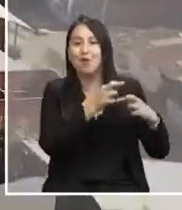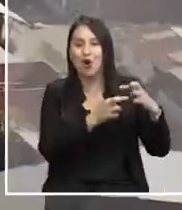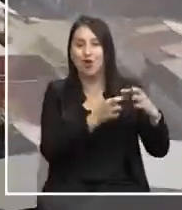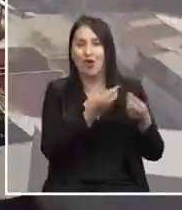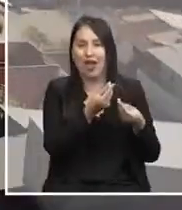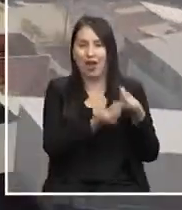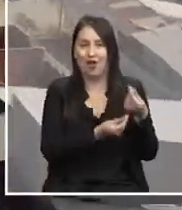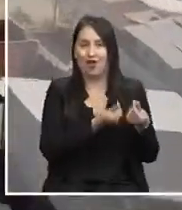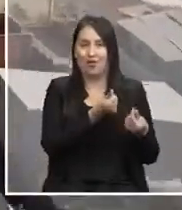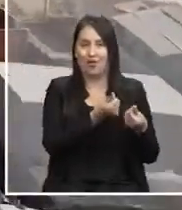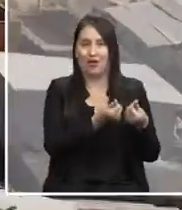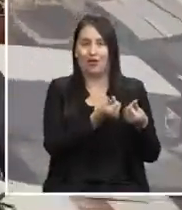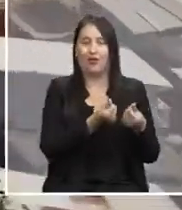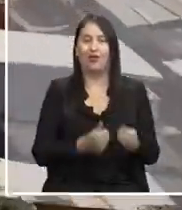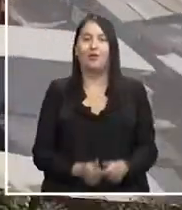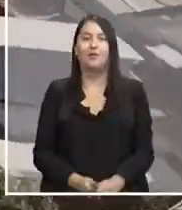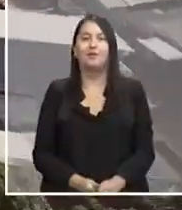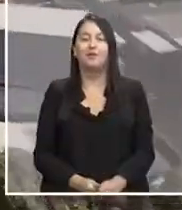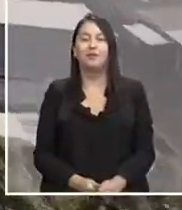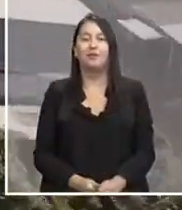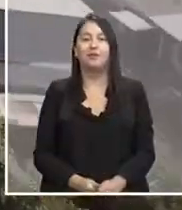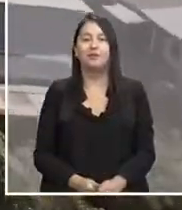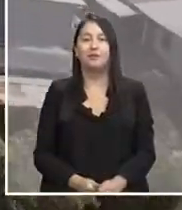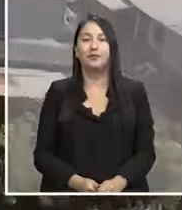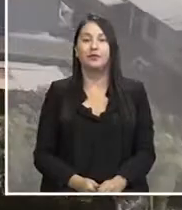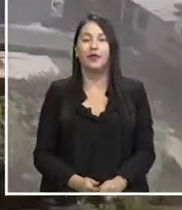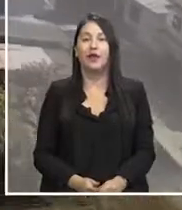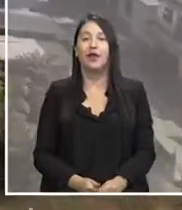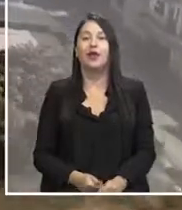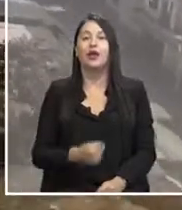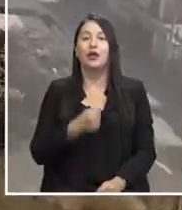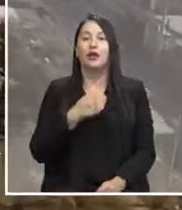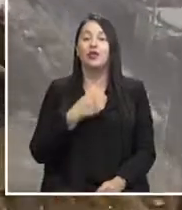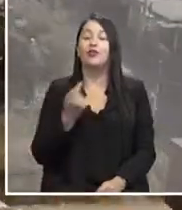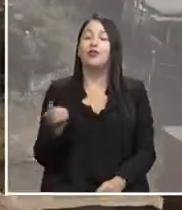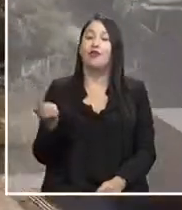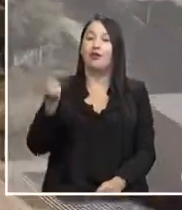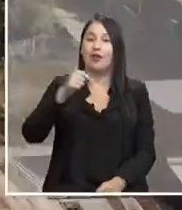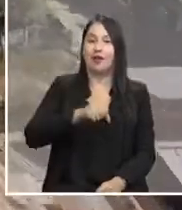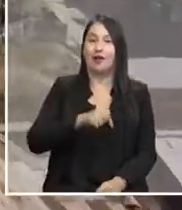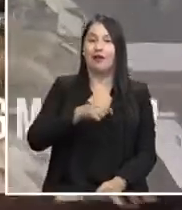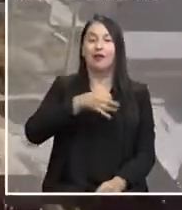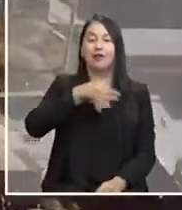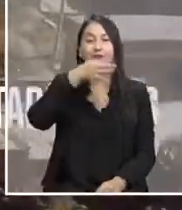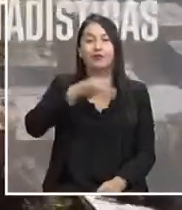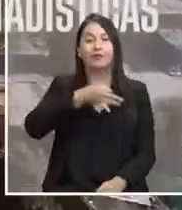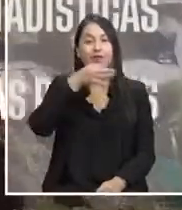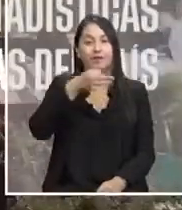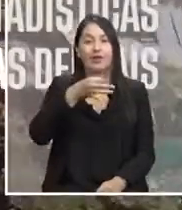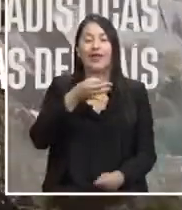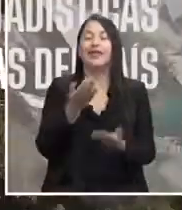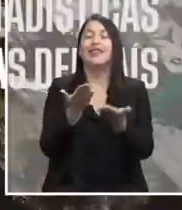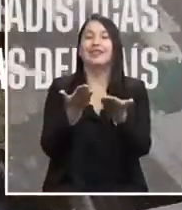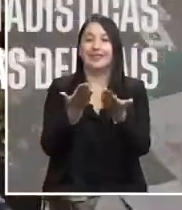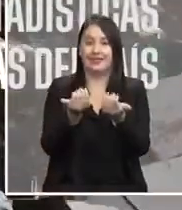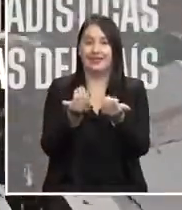Vengo a hablarles con un mensaje que es bastante claro y simple. Es que